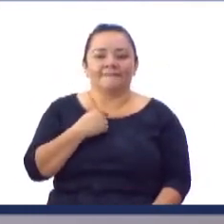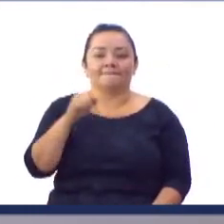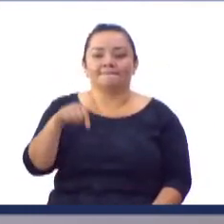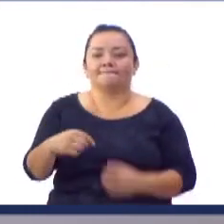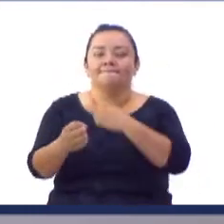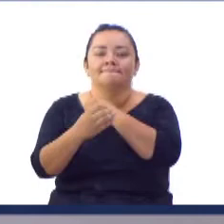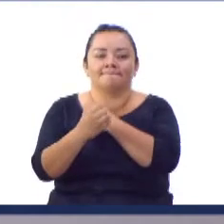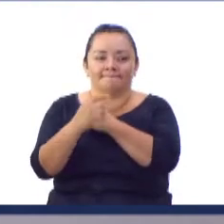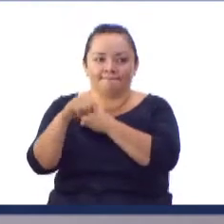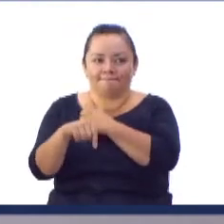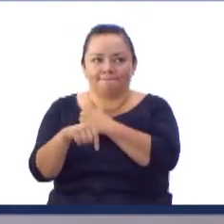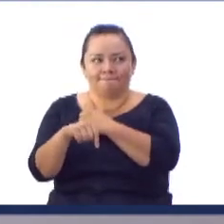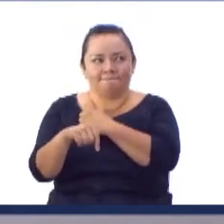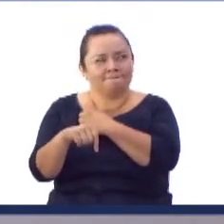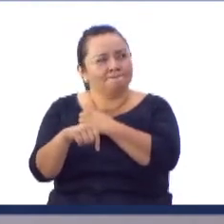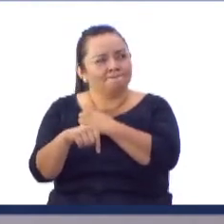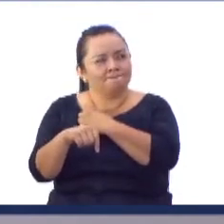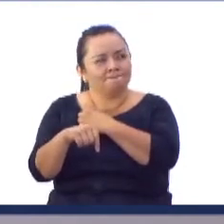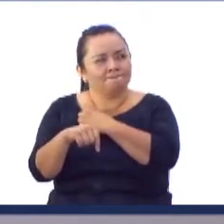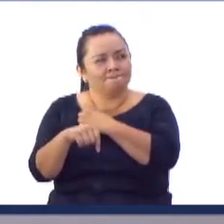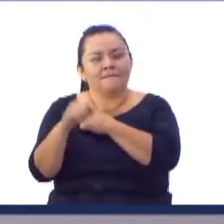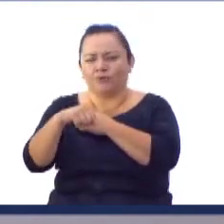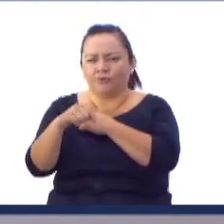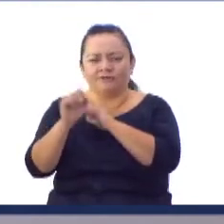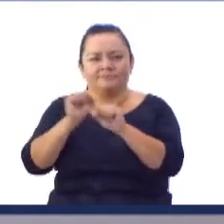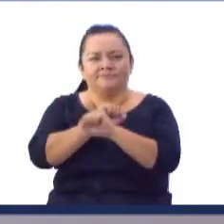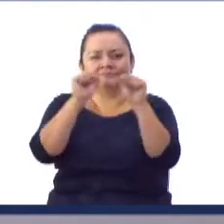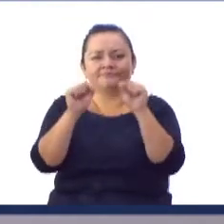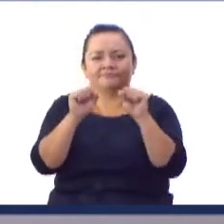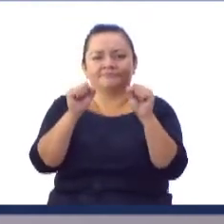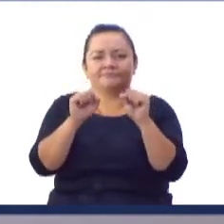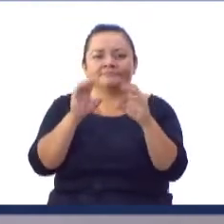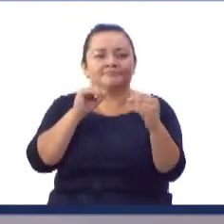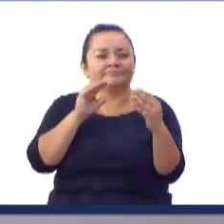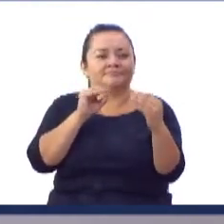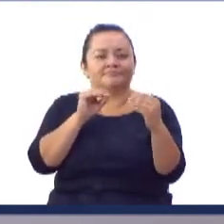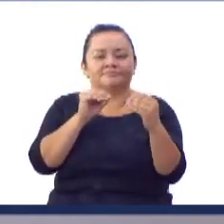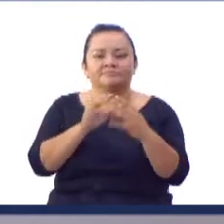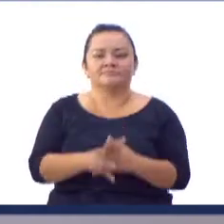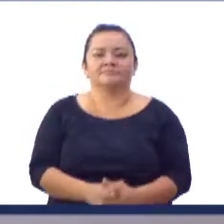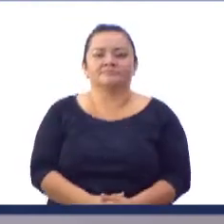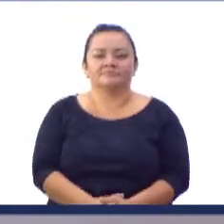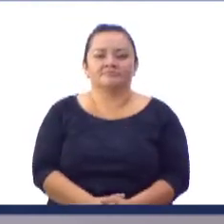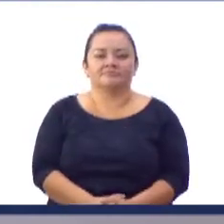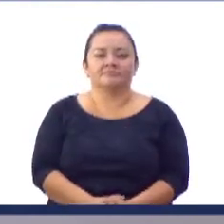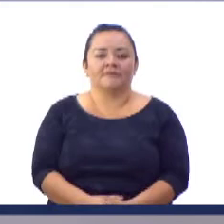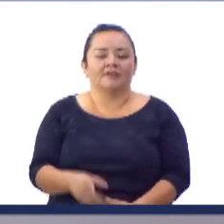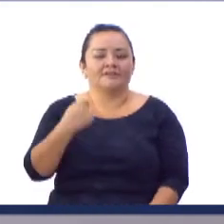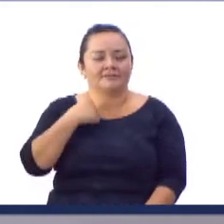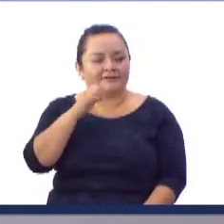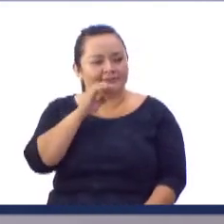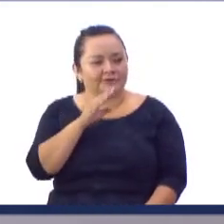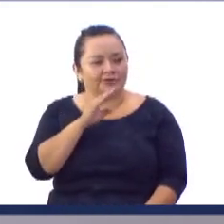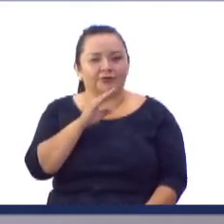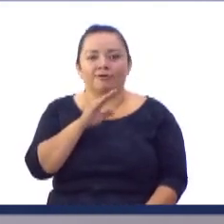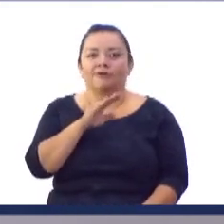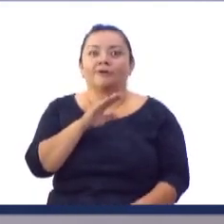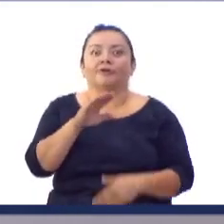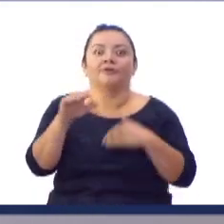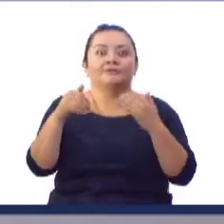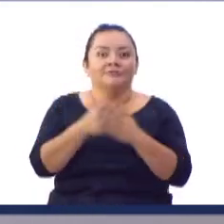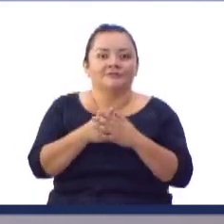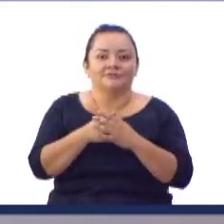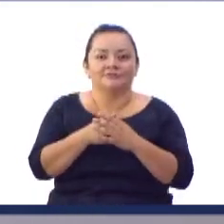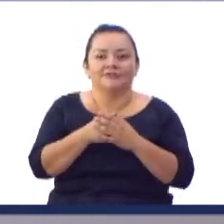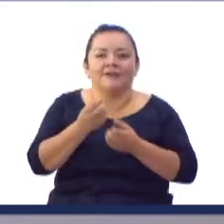consejería el día el día de ahora en la mañana recitó platicando con alguien y les digo una cosa todo lo que me estaba